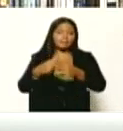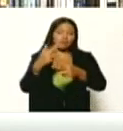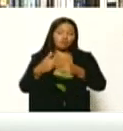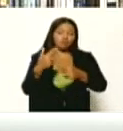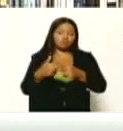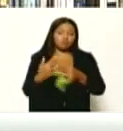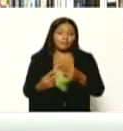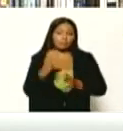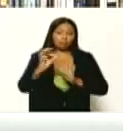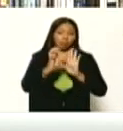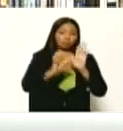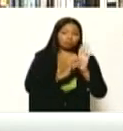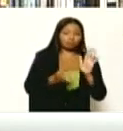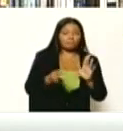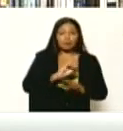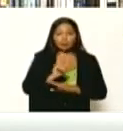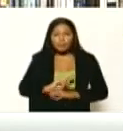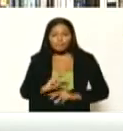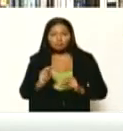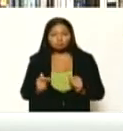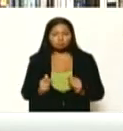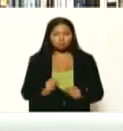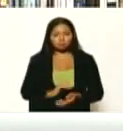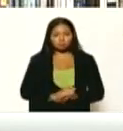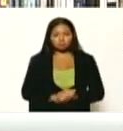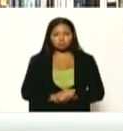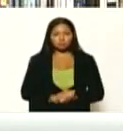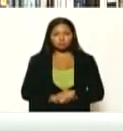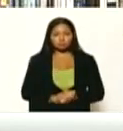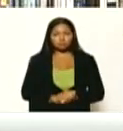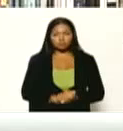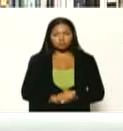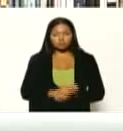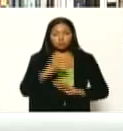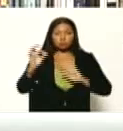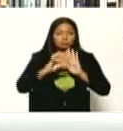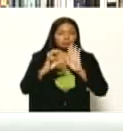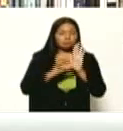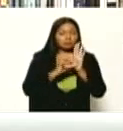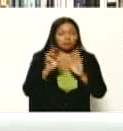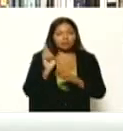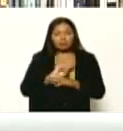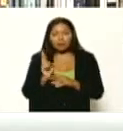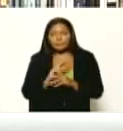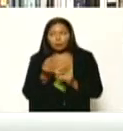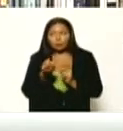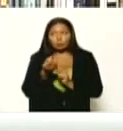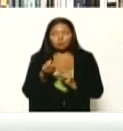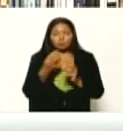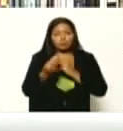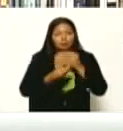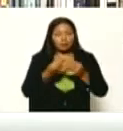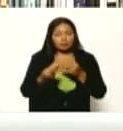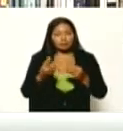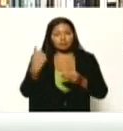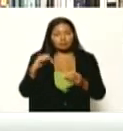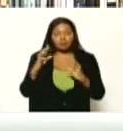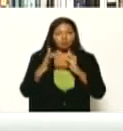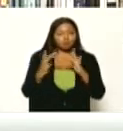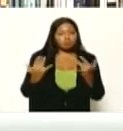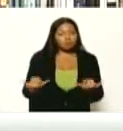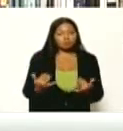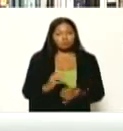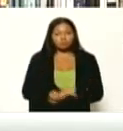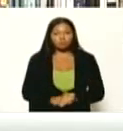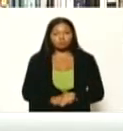más contagiosa, más peligrosa. Se te contagia con lo mínimo que tú tengas contacto,